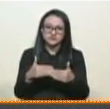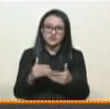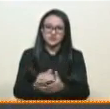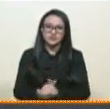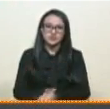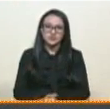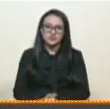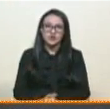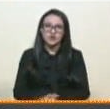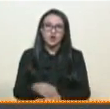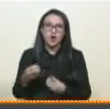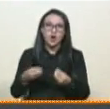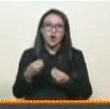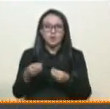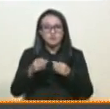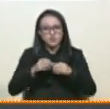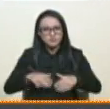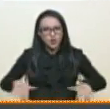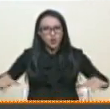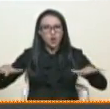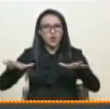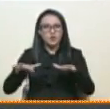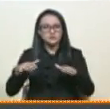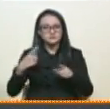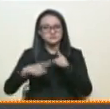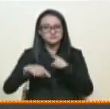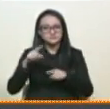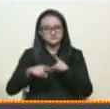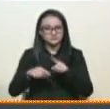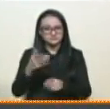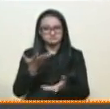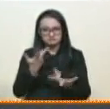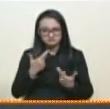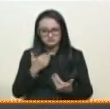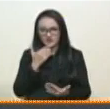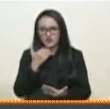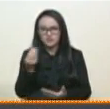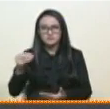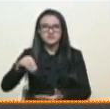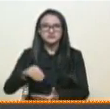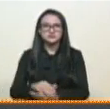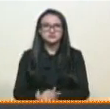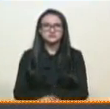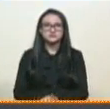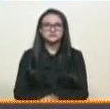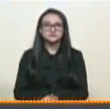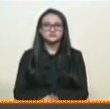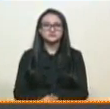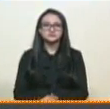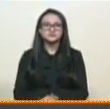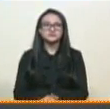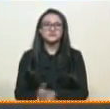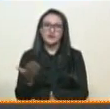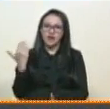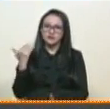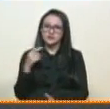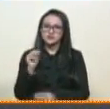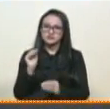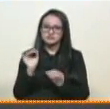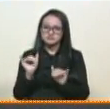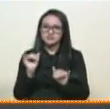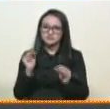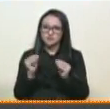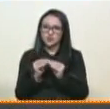se distribuyen las cargas? ¿Qué nos puede decir alrededor de lo que es este importante? Fíjate, al igual que como te planteaba en el caso